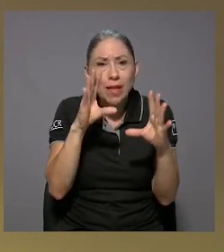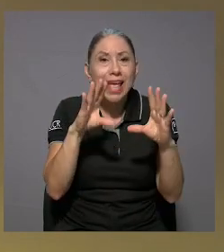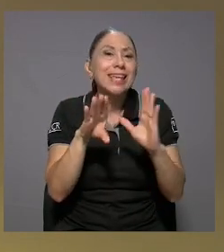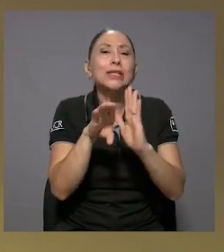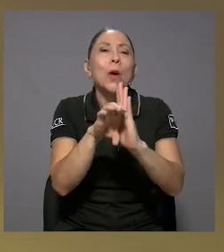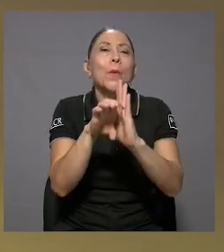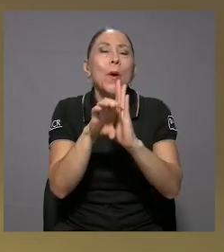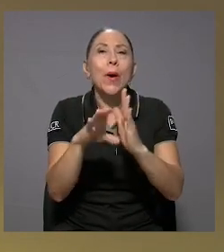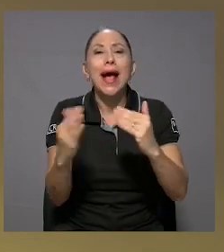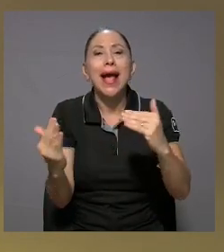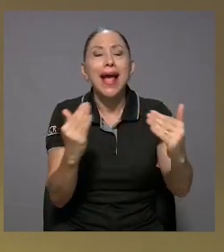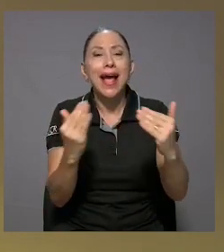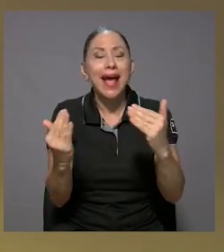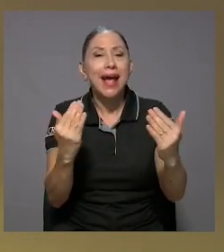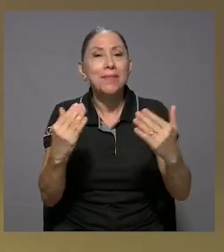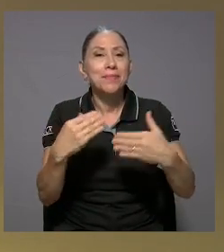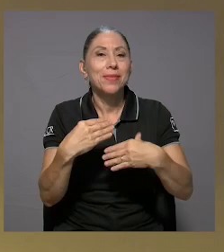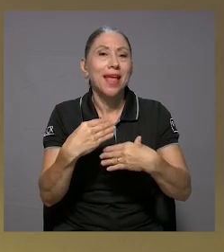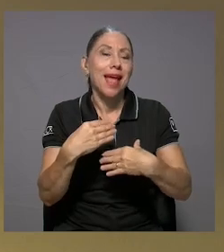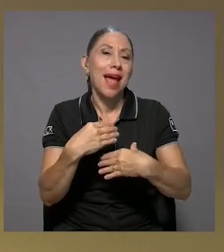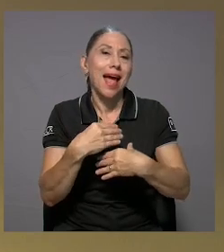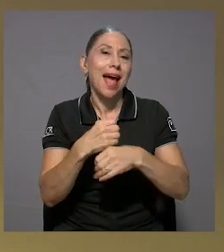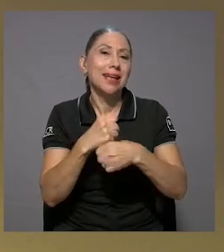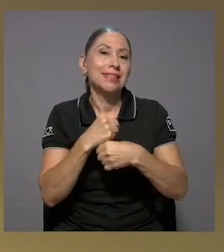hacer física de